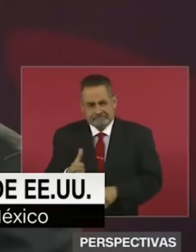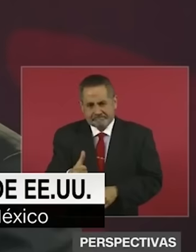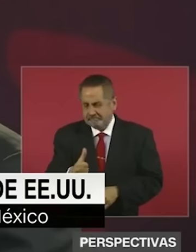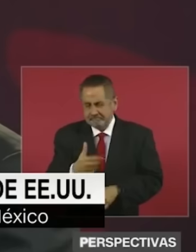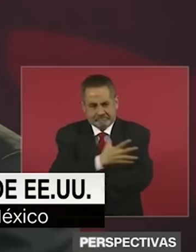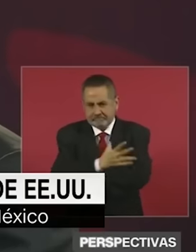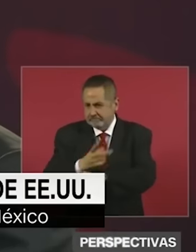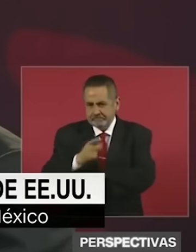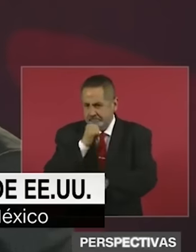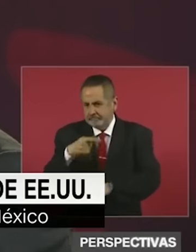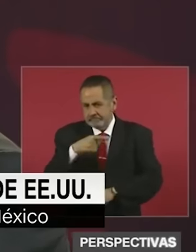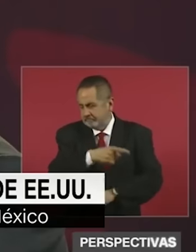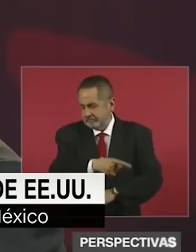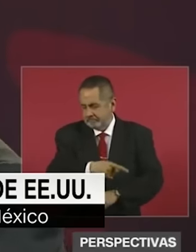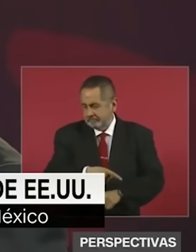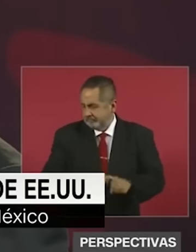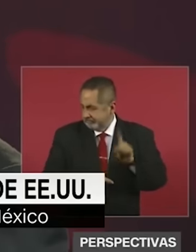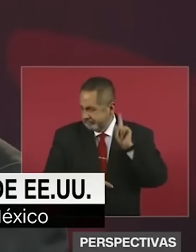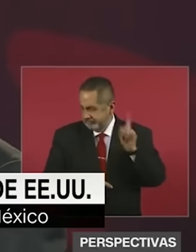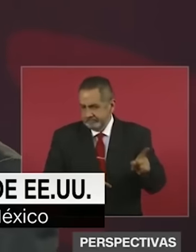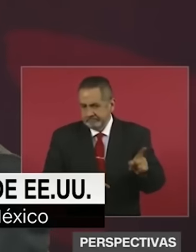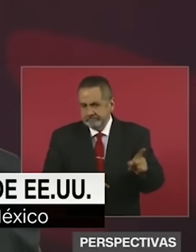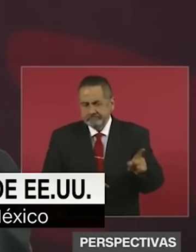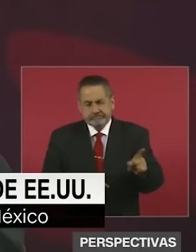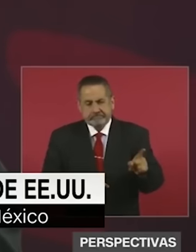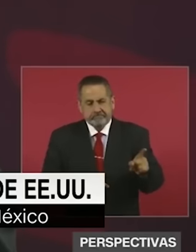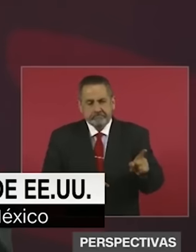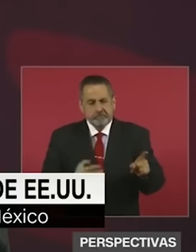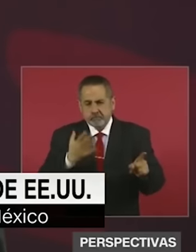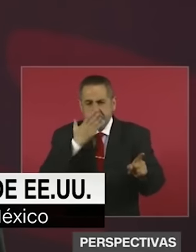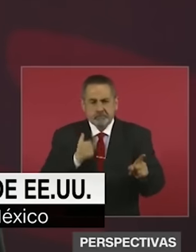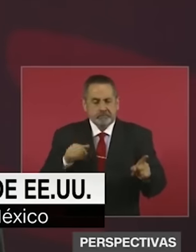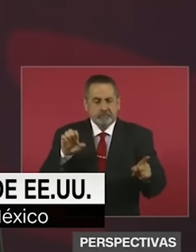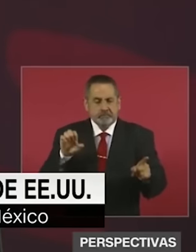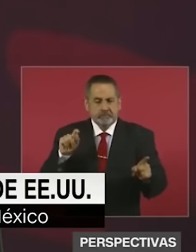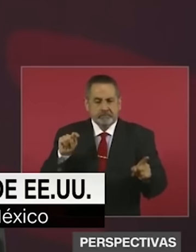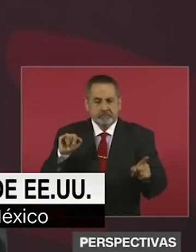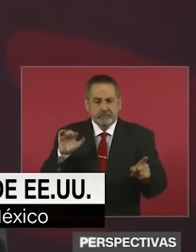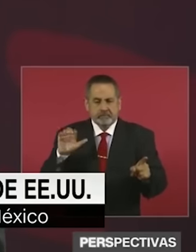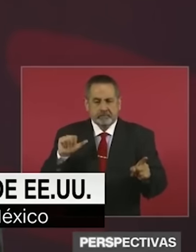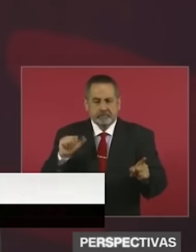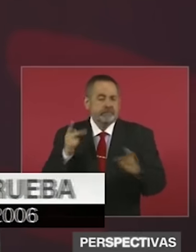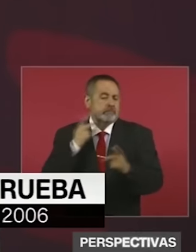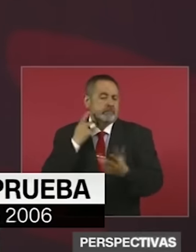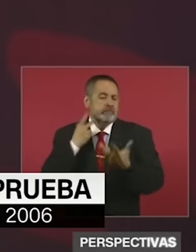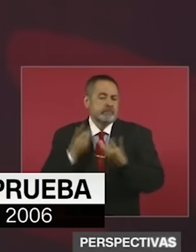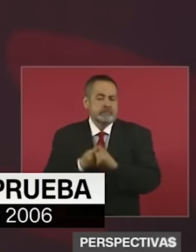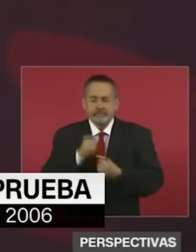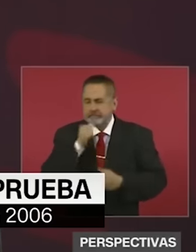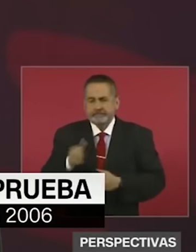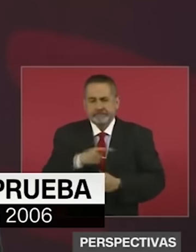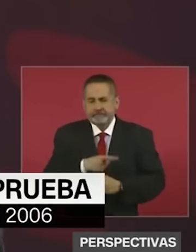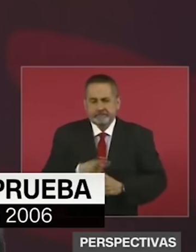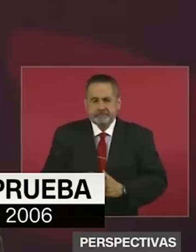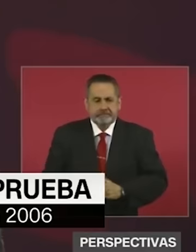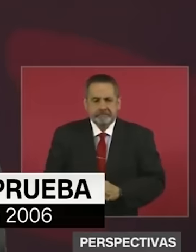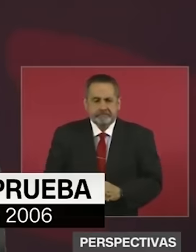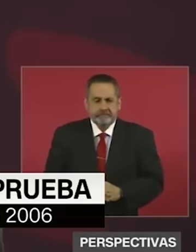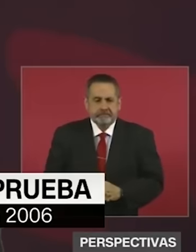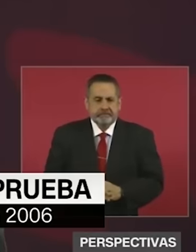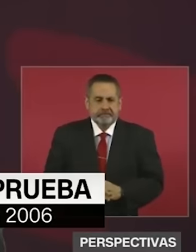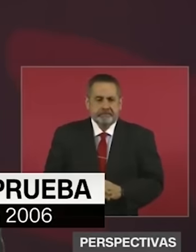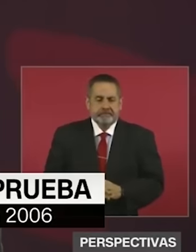inmorales y contrarias a la ética política que debe de